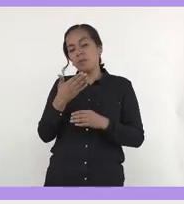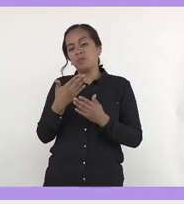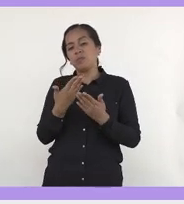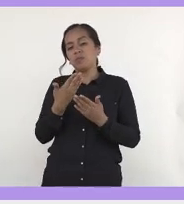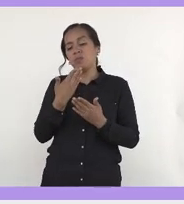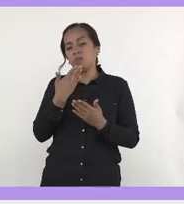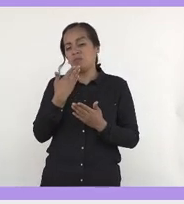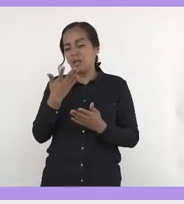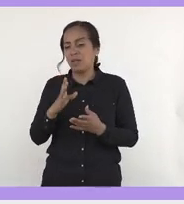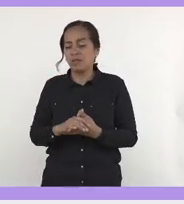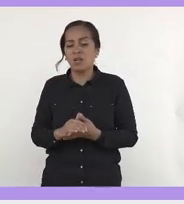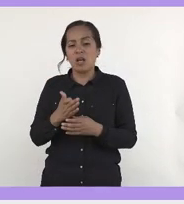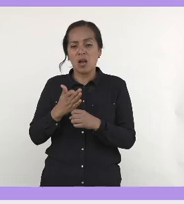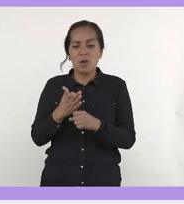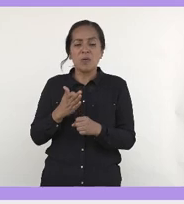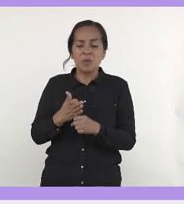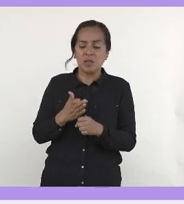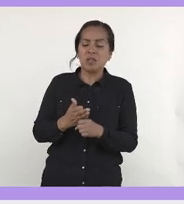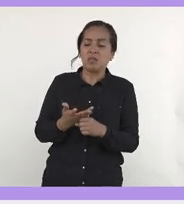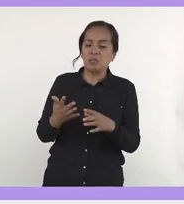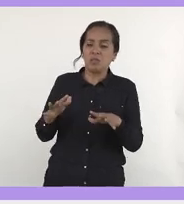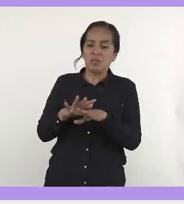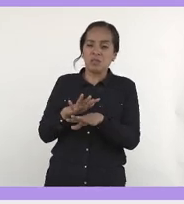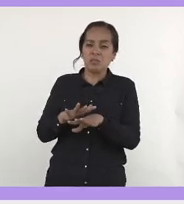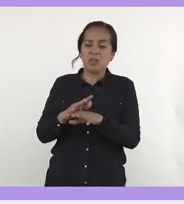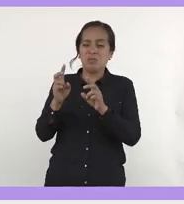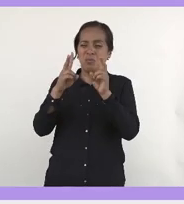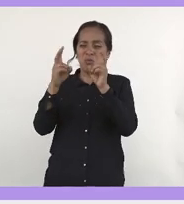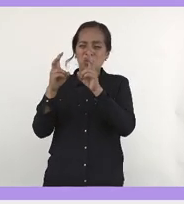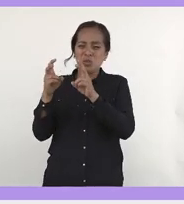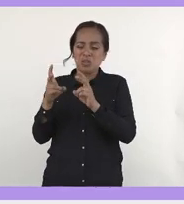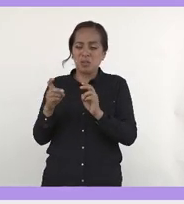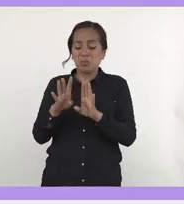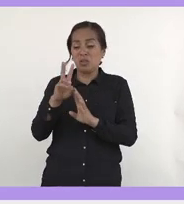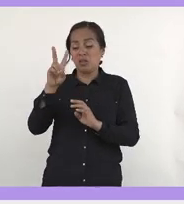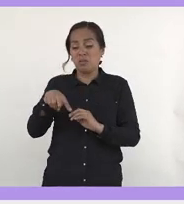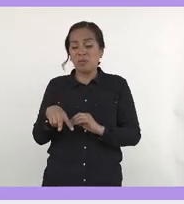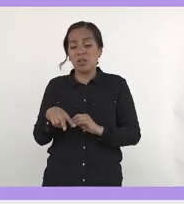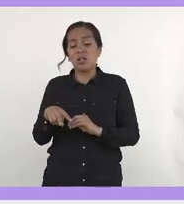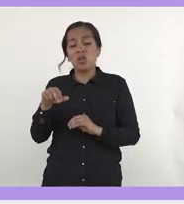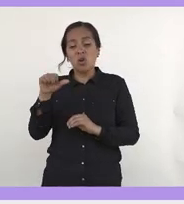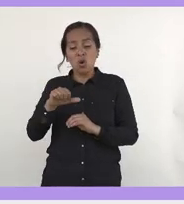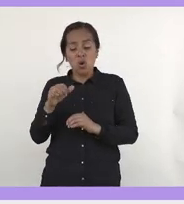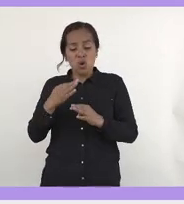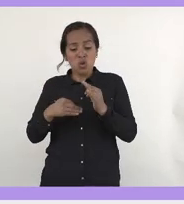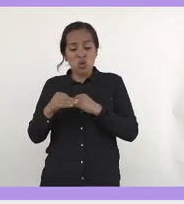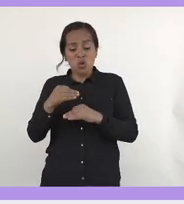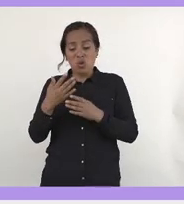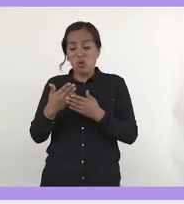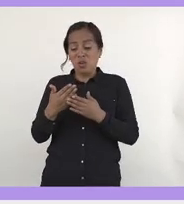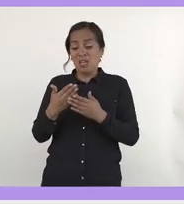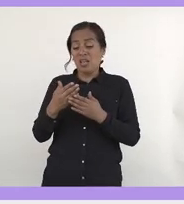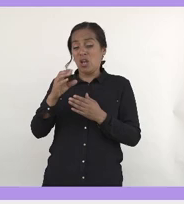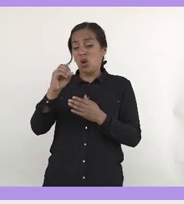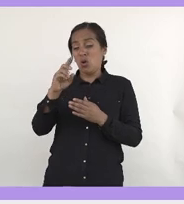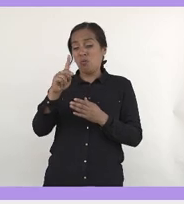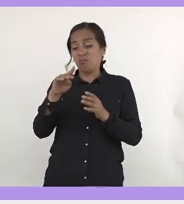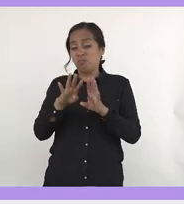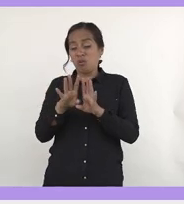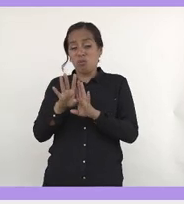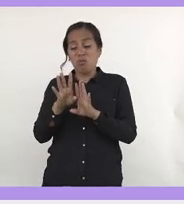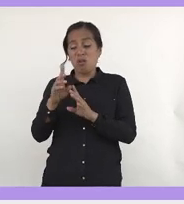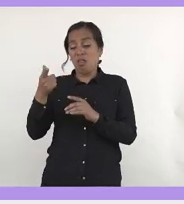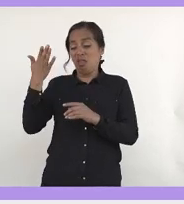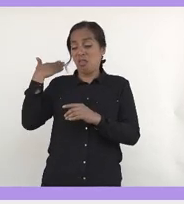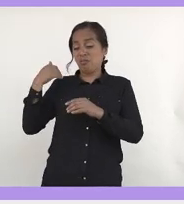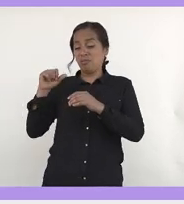hasta que nos cae el veinte Y eso es la vida y esa es la sociedad no hay muchísimos temas en los que está comprobado hoy todo lo que nos parece obvio por alguna razón hace cinco o seis años